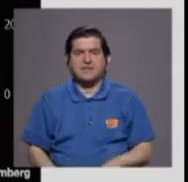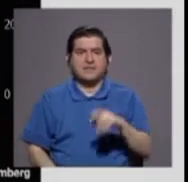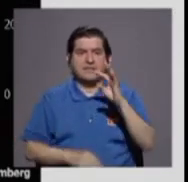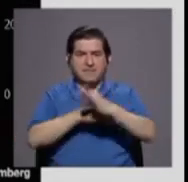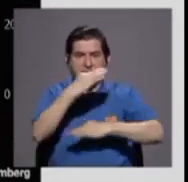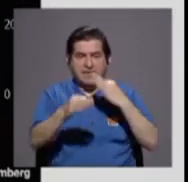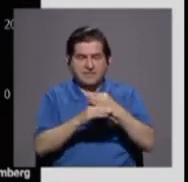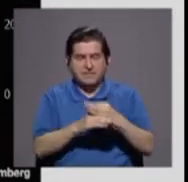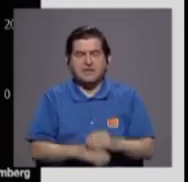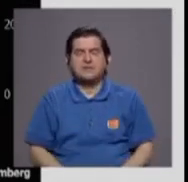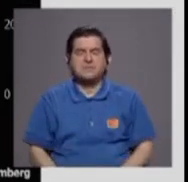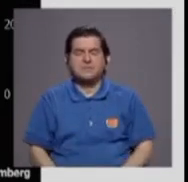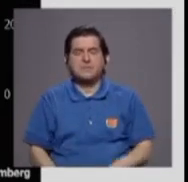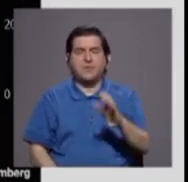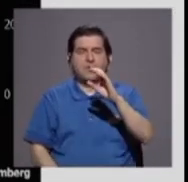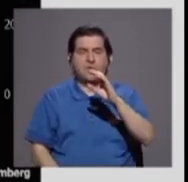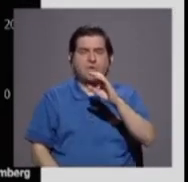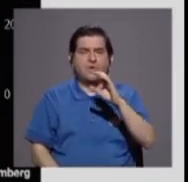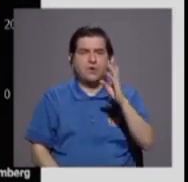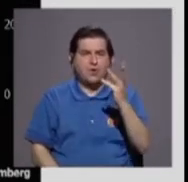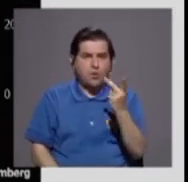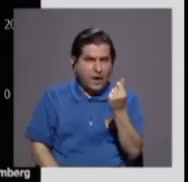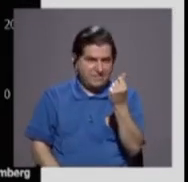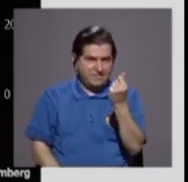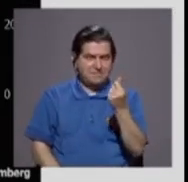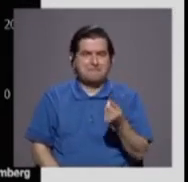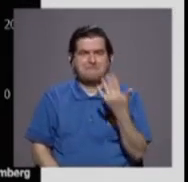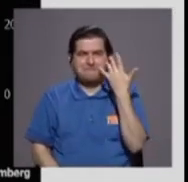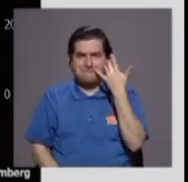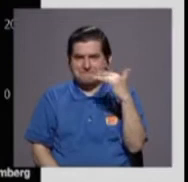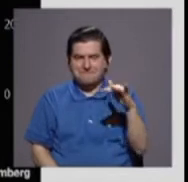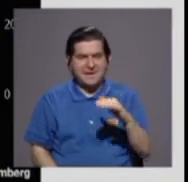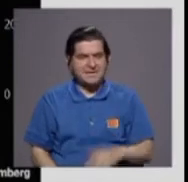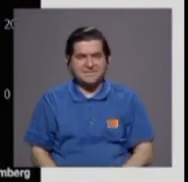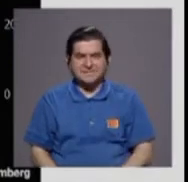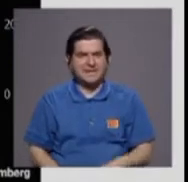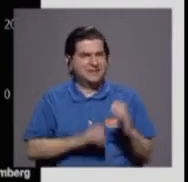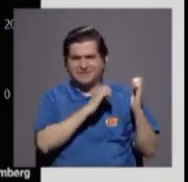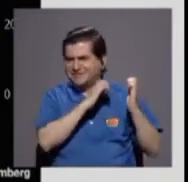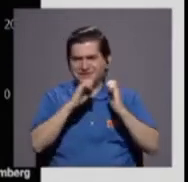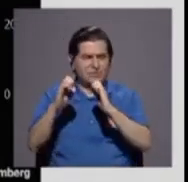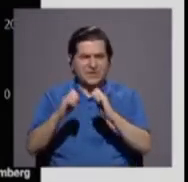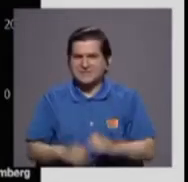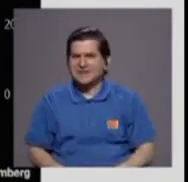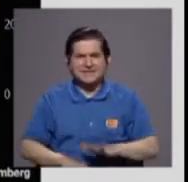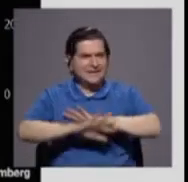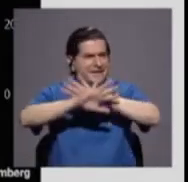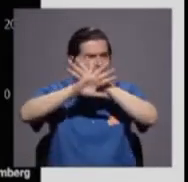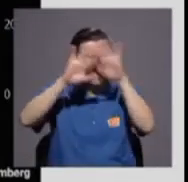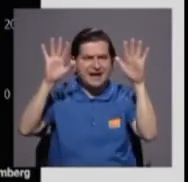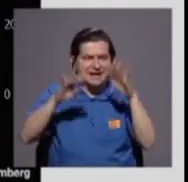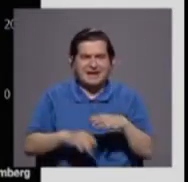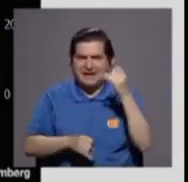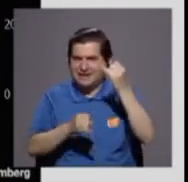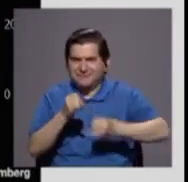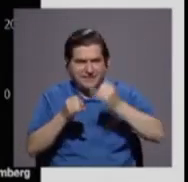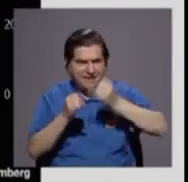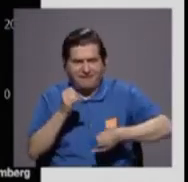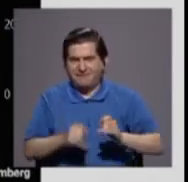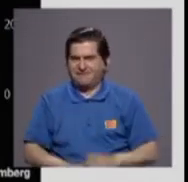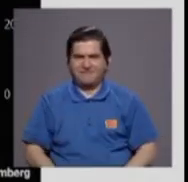cuantitativa, de quantitative easing, pareciera no tener una estrategia de salida clara.